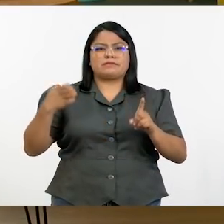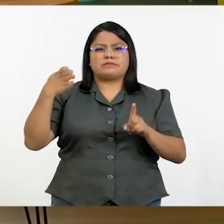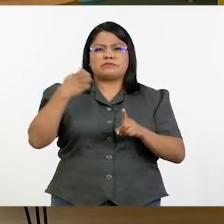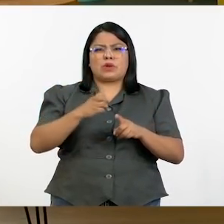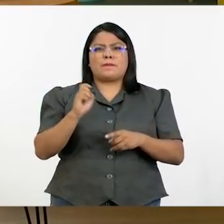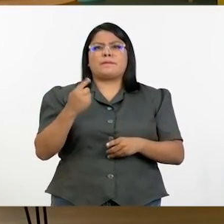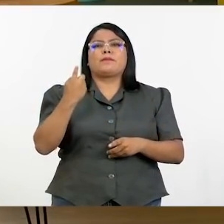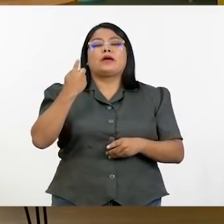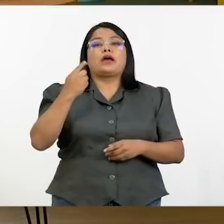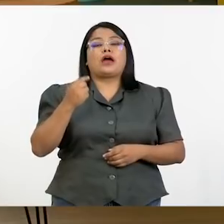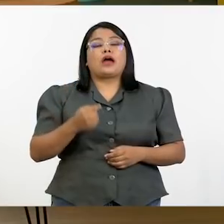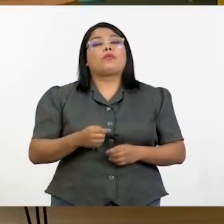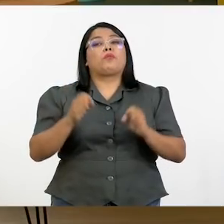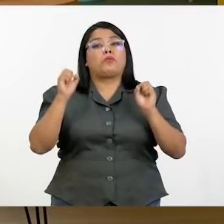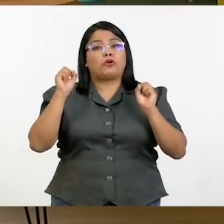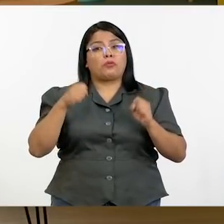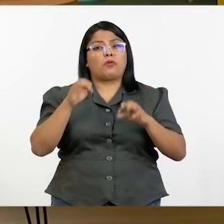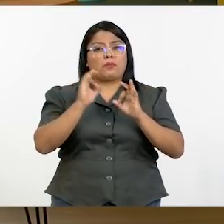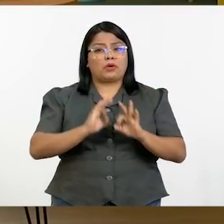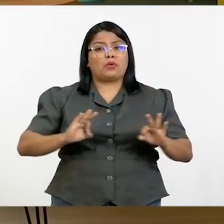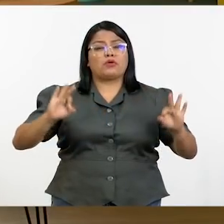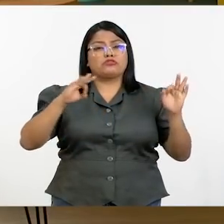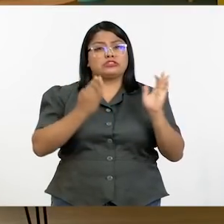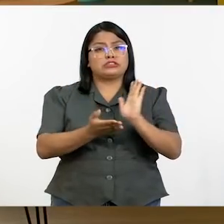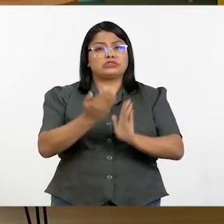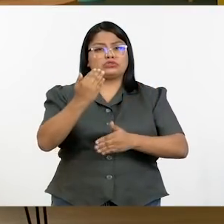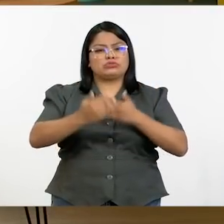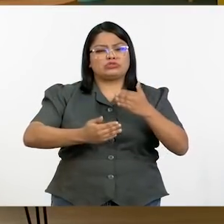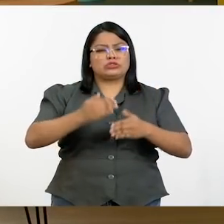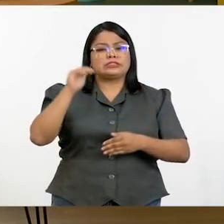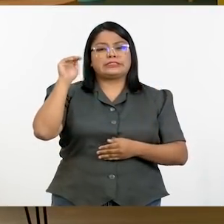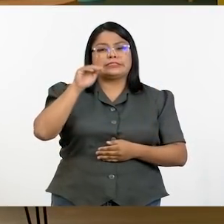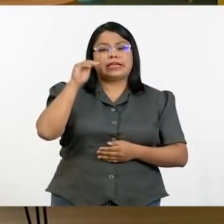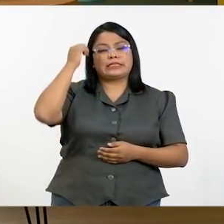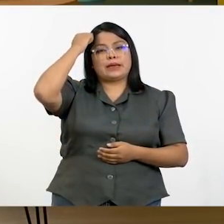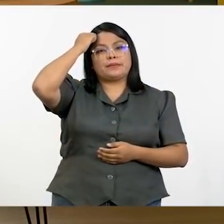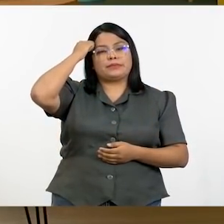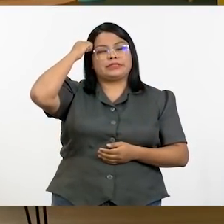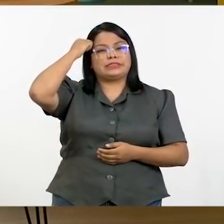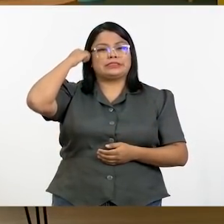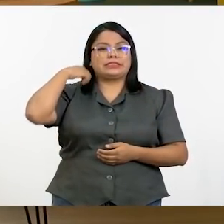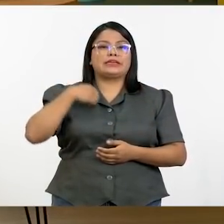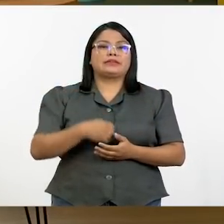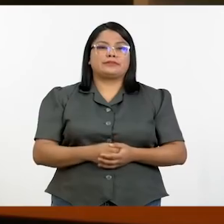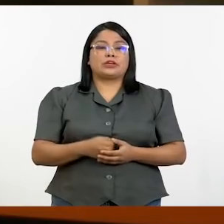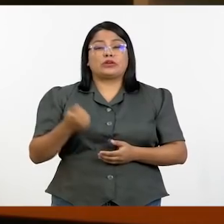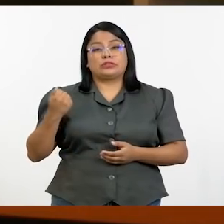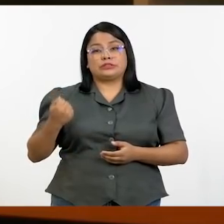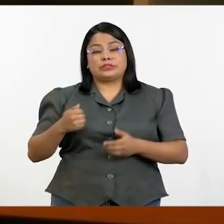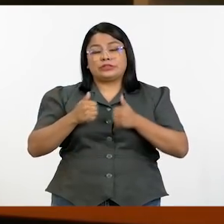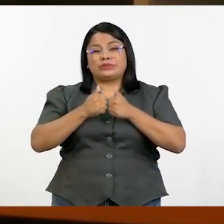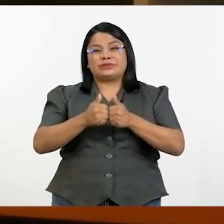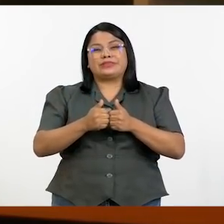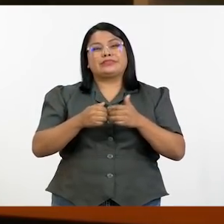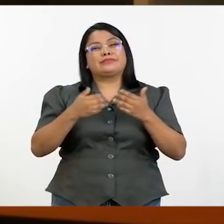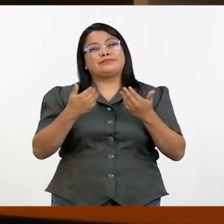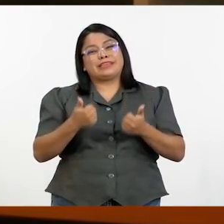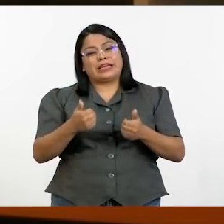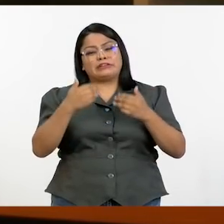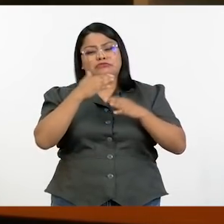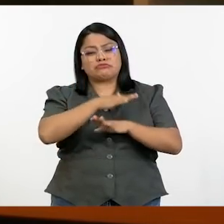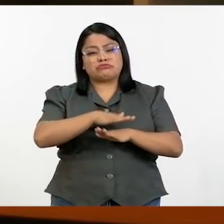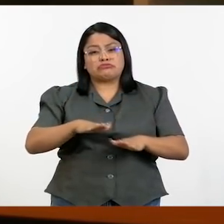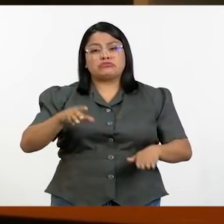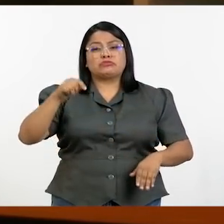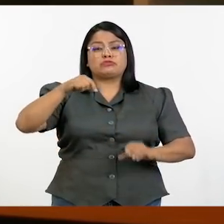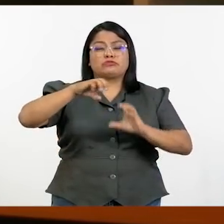enfoque principal es que podamos tener un mejor desarrollo del proceso de enseñanza y aprendizaje con el alumnado. Y bueno, esto ha